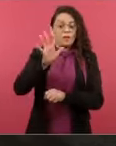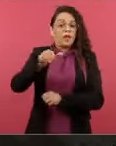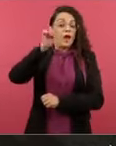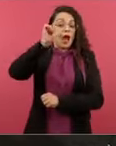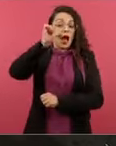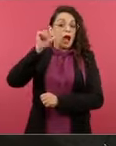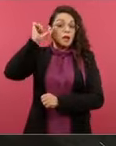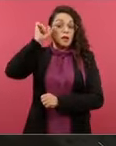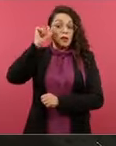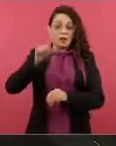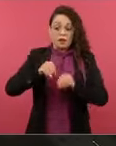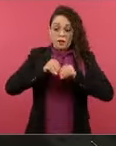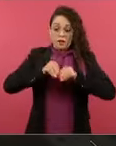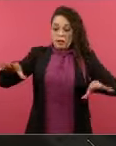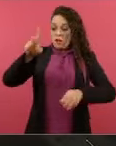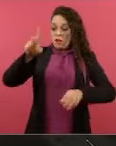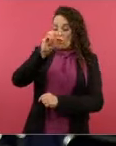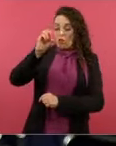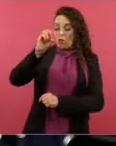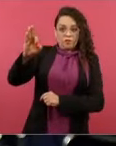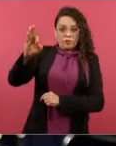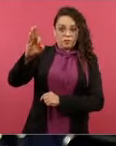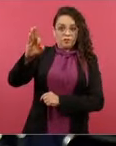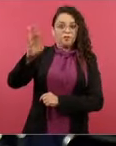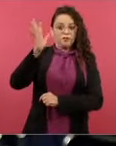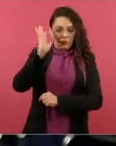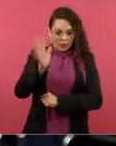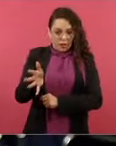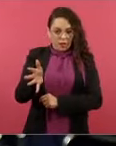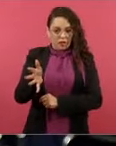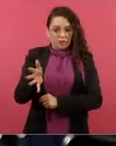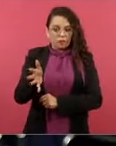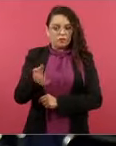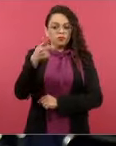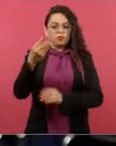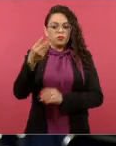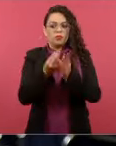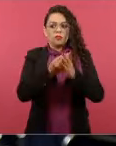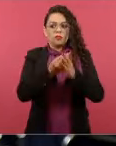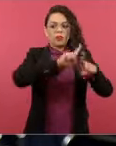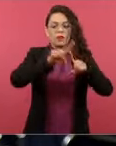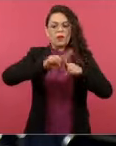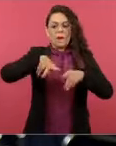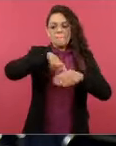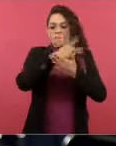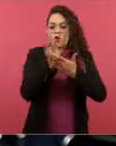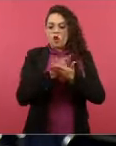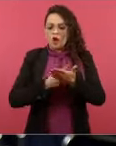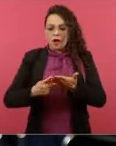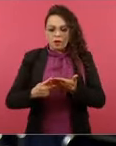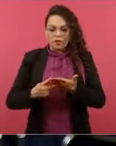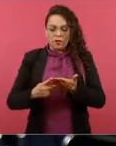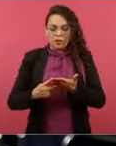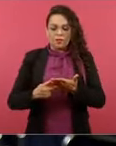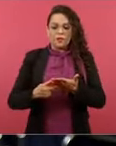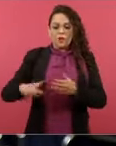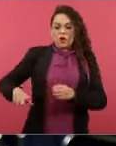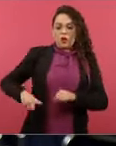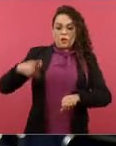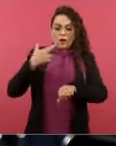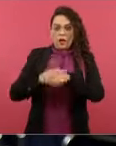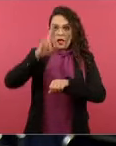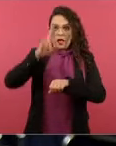Oficial, ayer no lo anticipó y hoy se publicó en el Diario Oficial de la Federación el contenido de los programas sintéticos, y hoy la gobernadora de Chihuahua, Maru